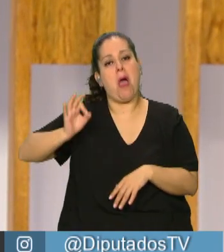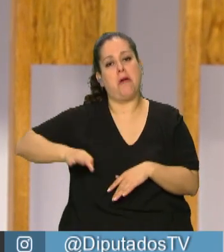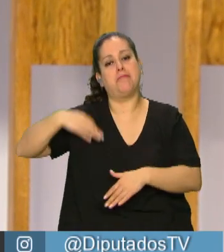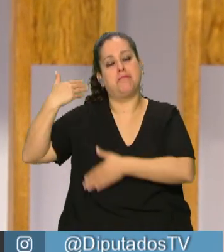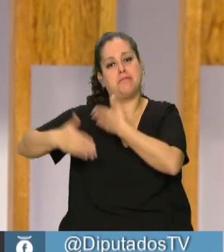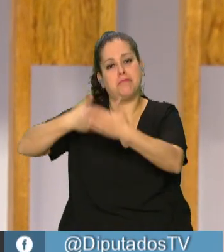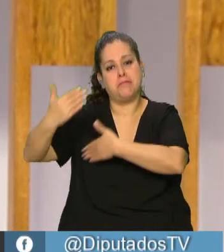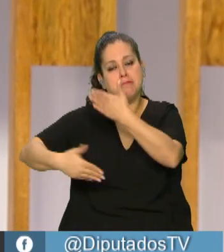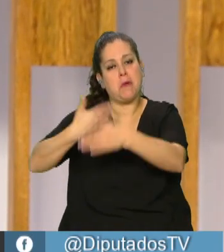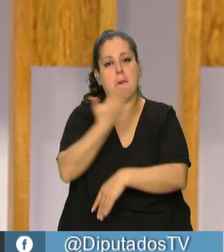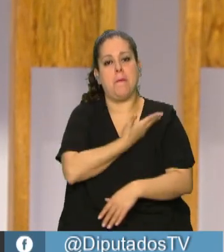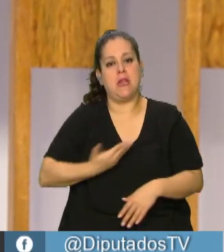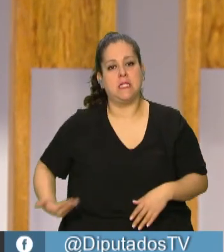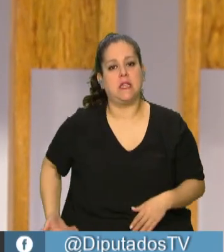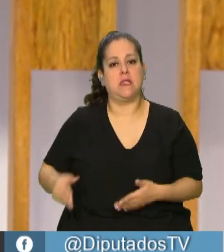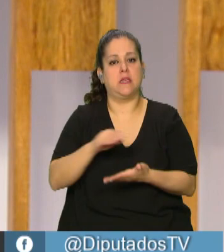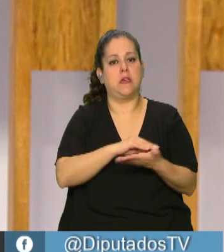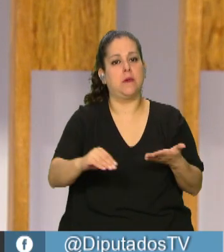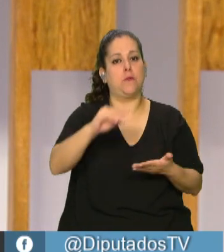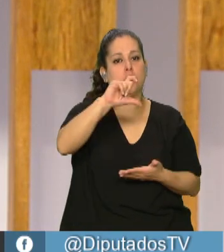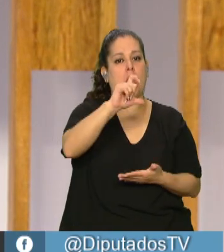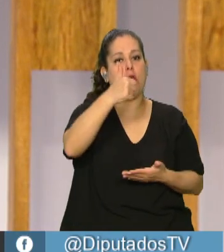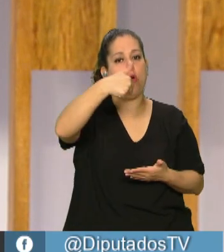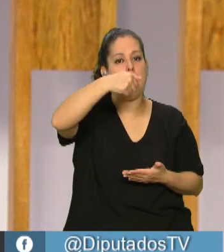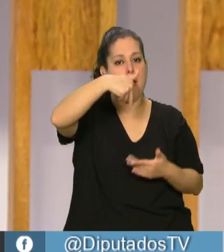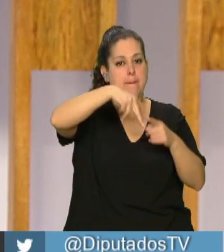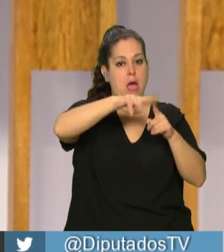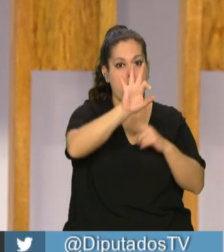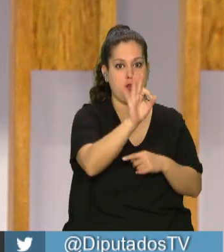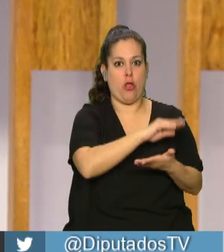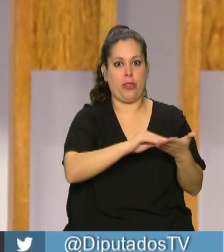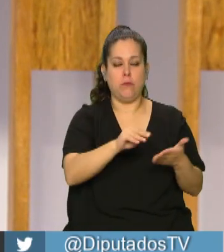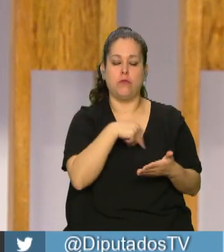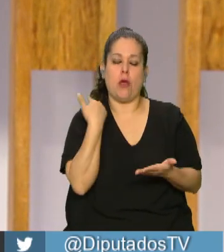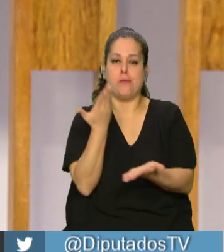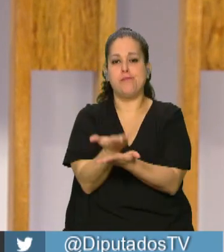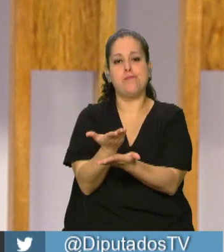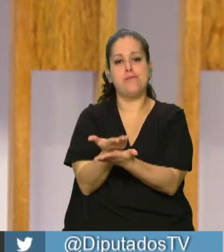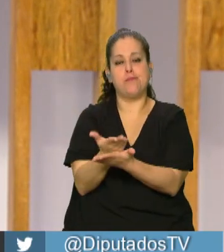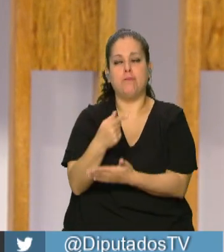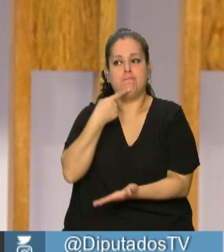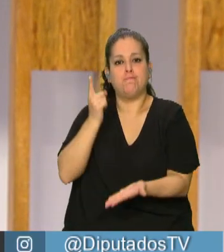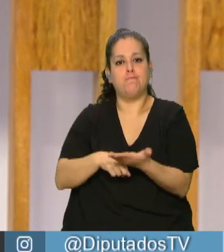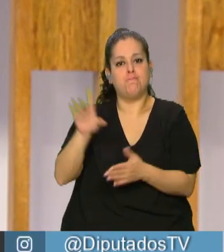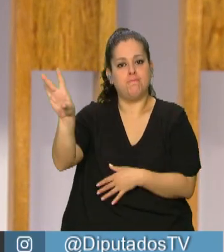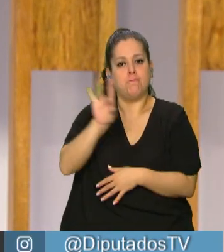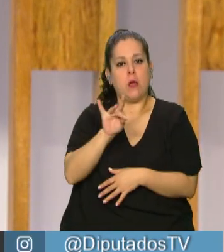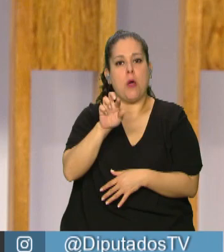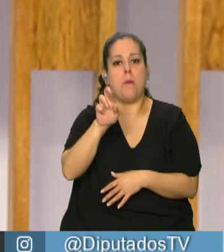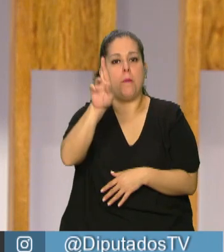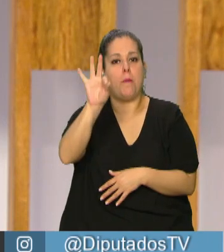la presidencia del diputado Eduardo Camaño, él me propuso designarme como